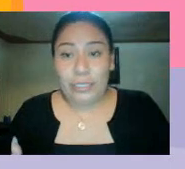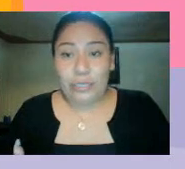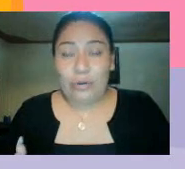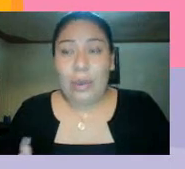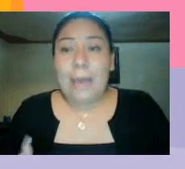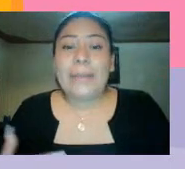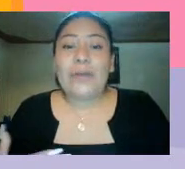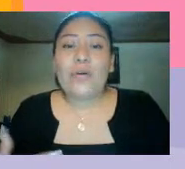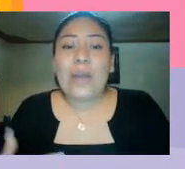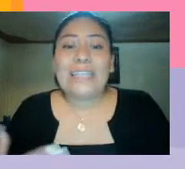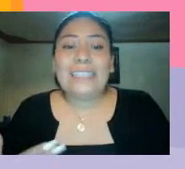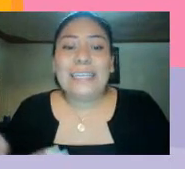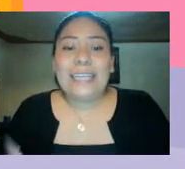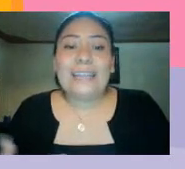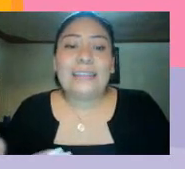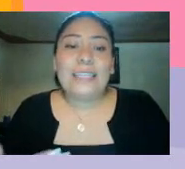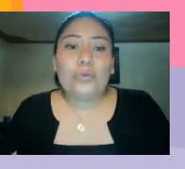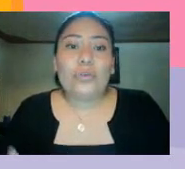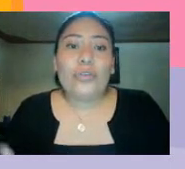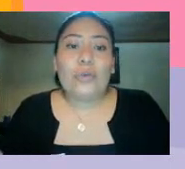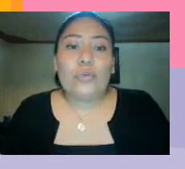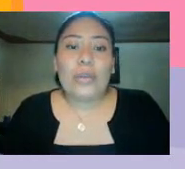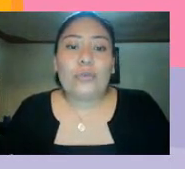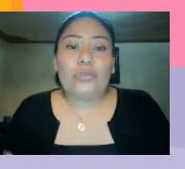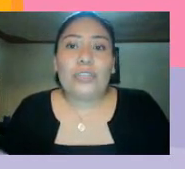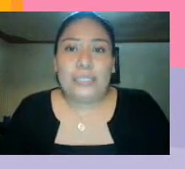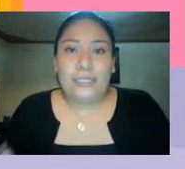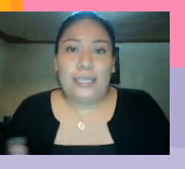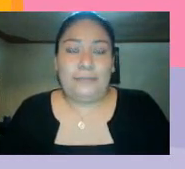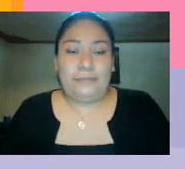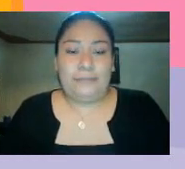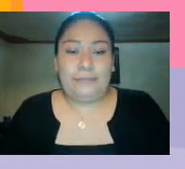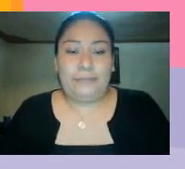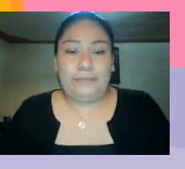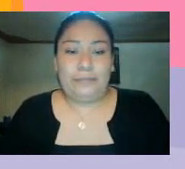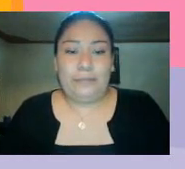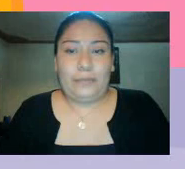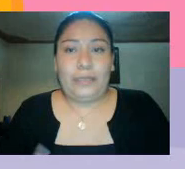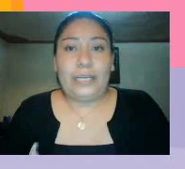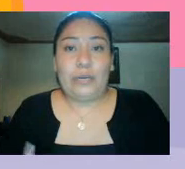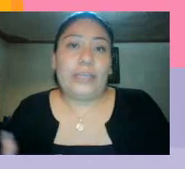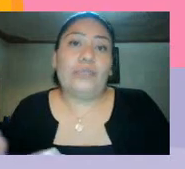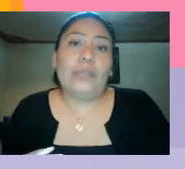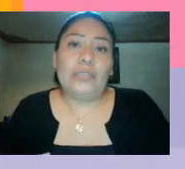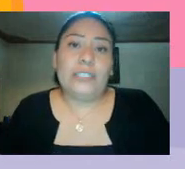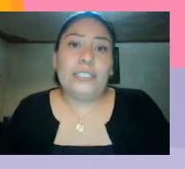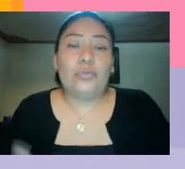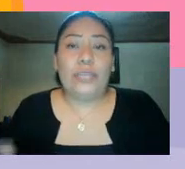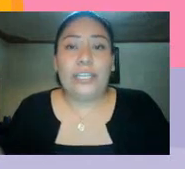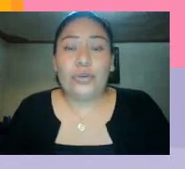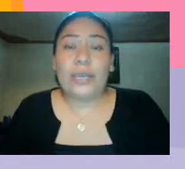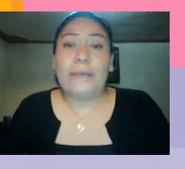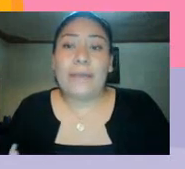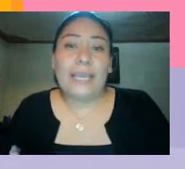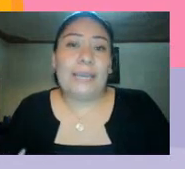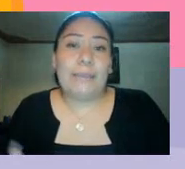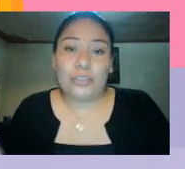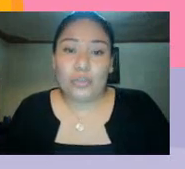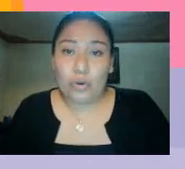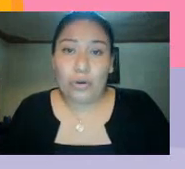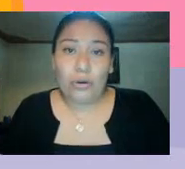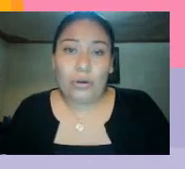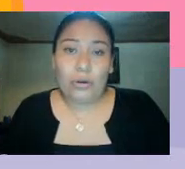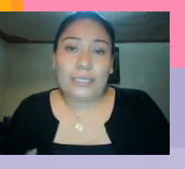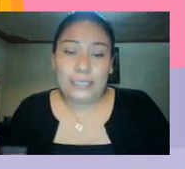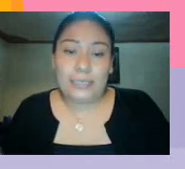y del niño, pero ¿cuál sería el título de una noticia? Recuerden que una noticia es un hecho que